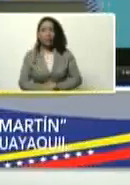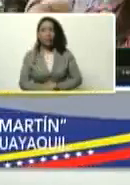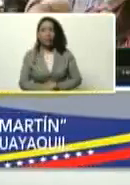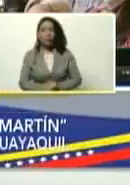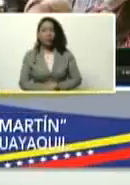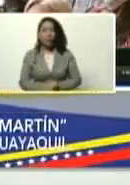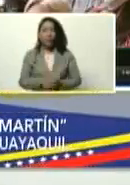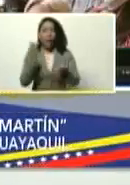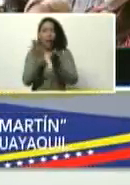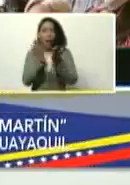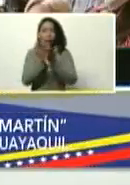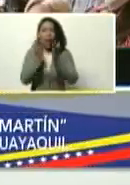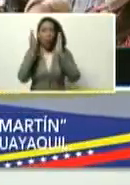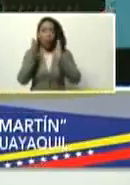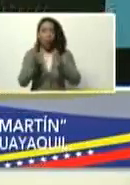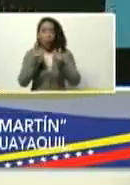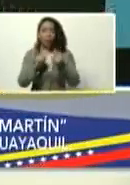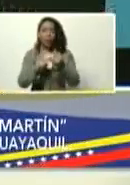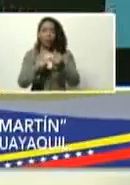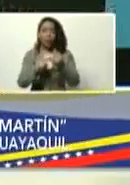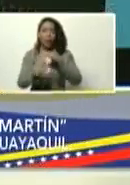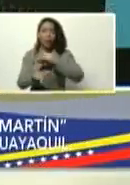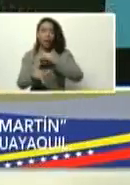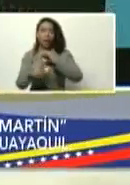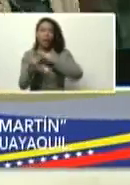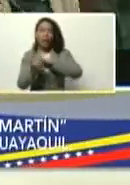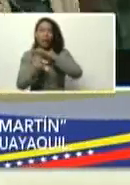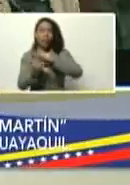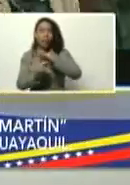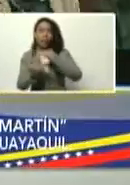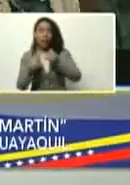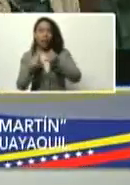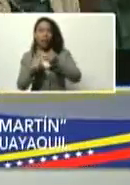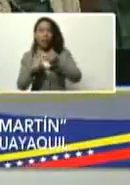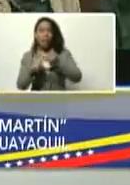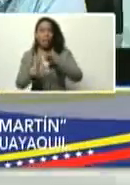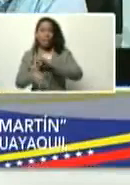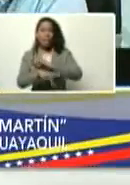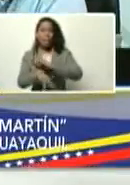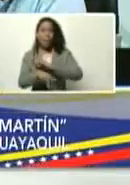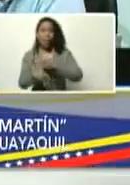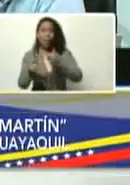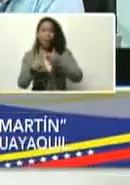las escuelas iniciales, escuelas primarias, liceos,